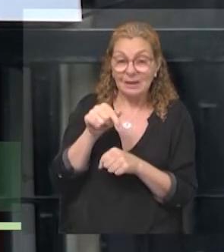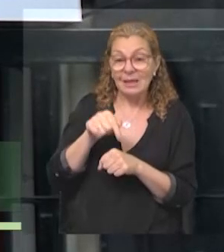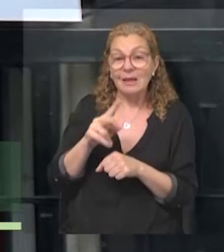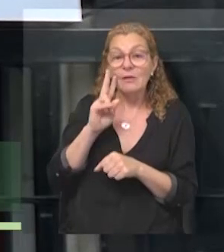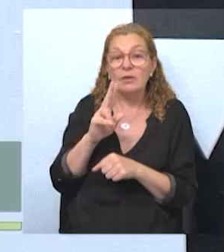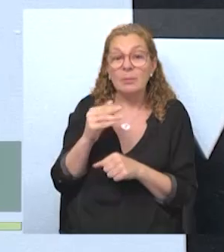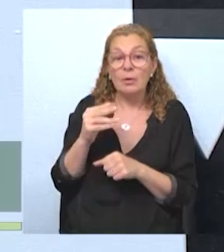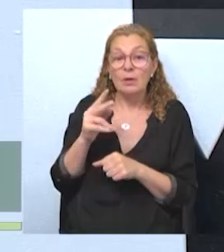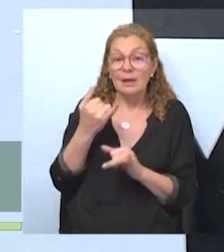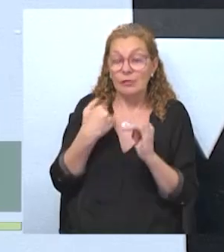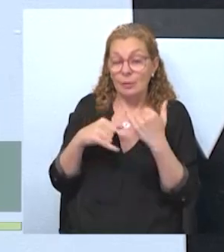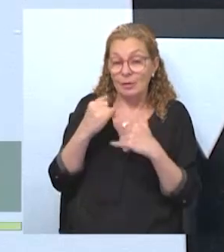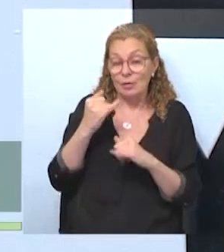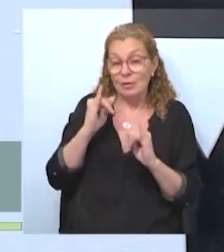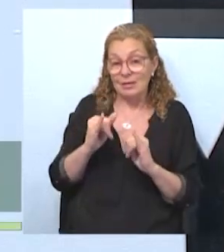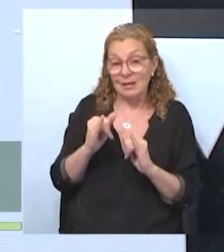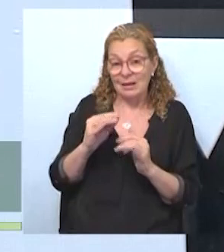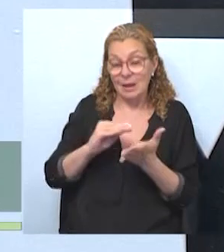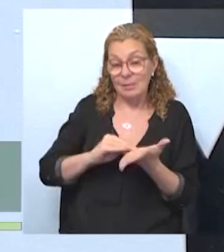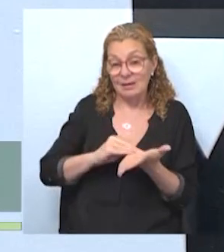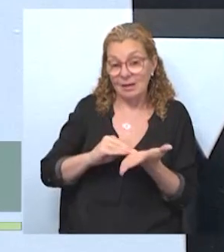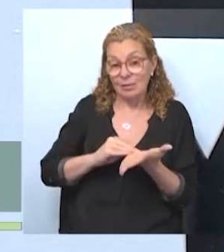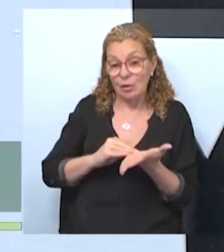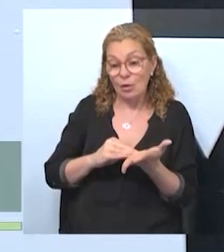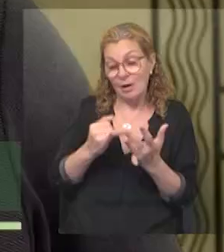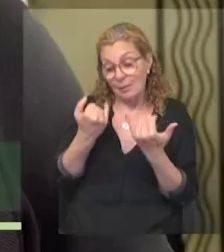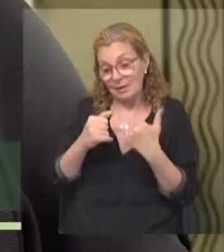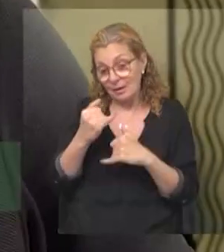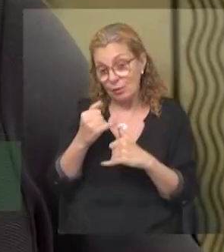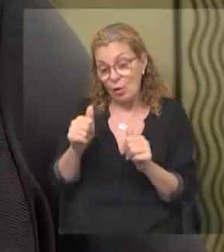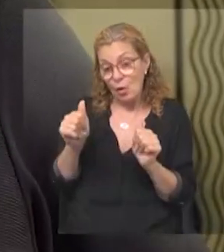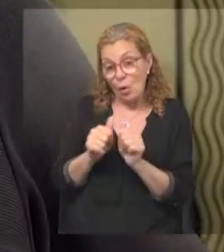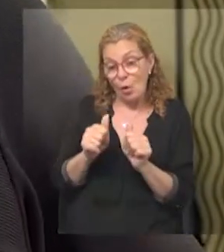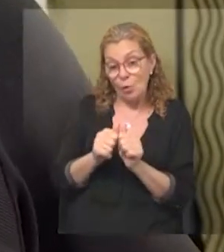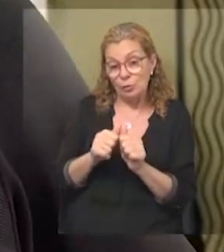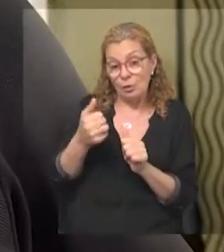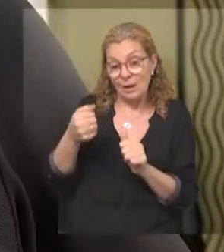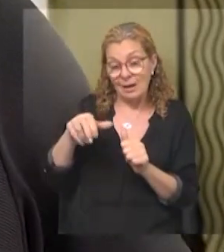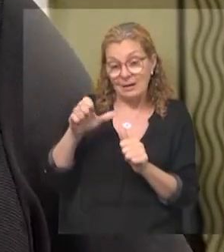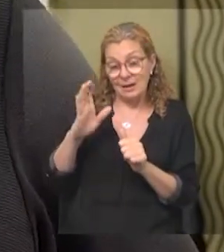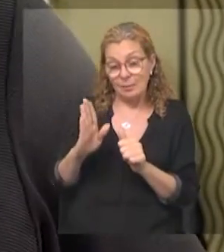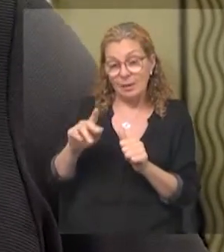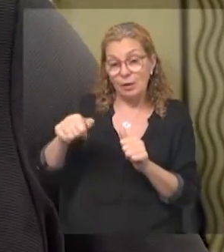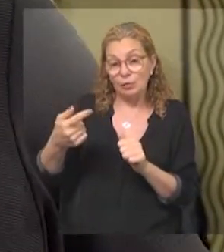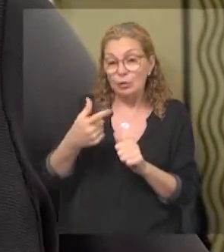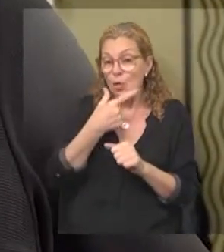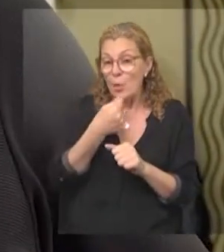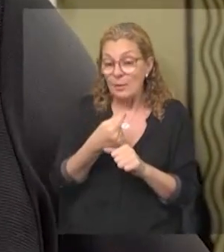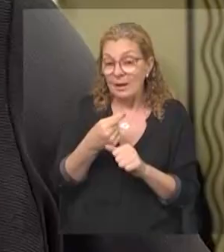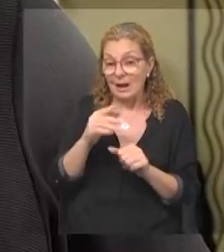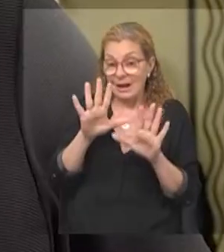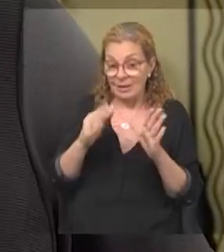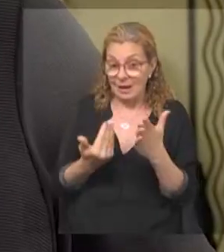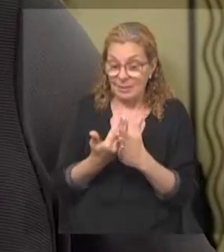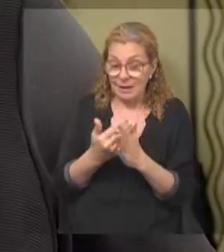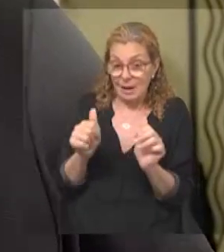nosotros procesar esa información la administración procesará su información con el cic Deep y nos volvemos a juntar el próximo jueves a las 10 de